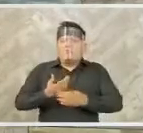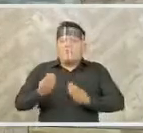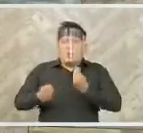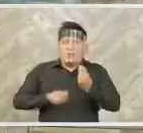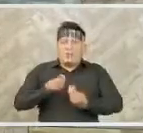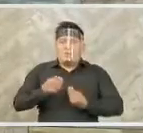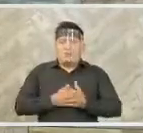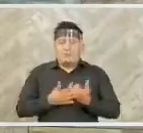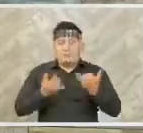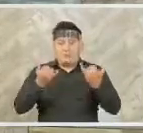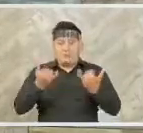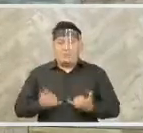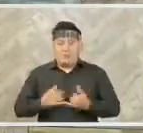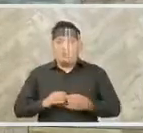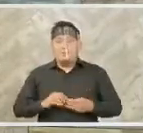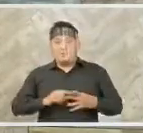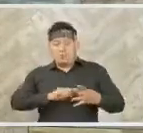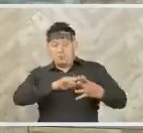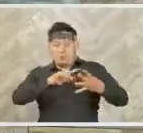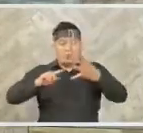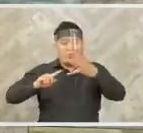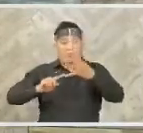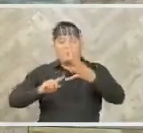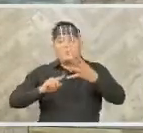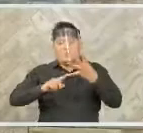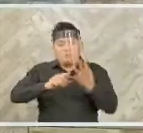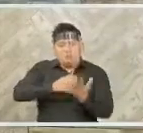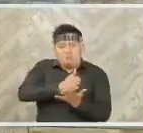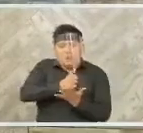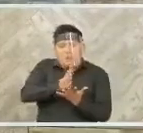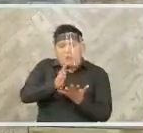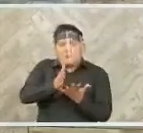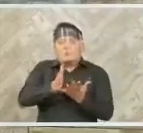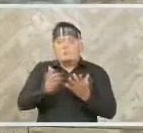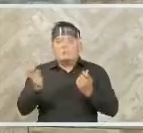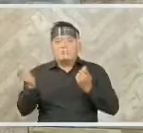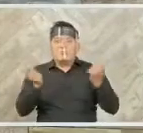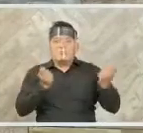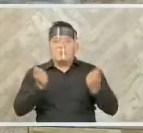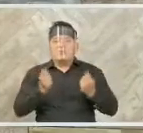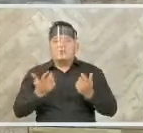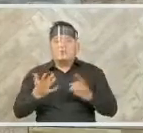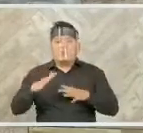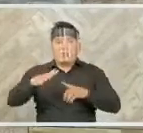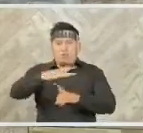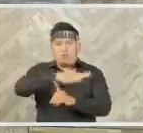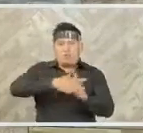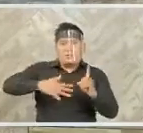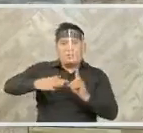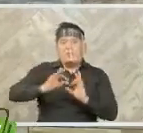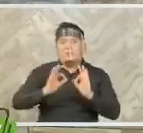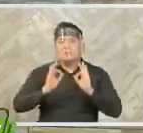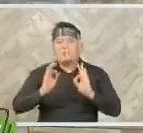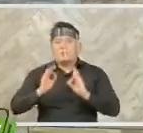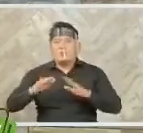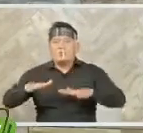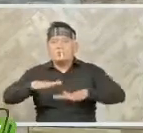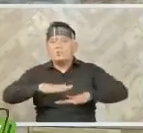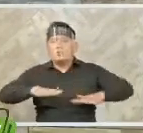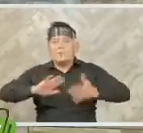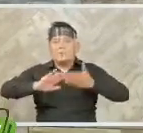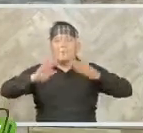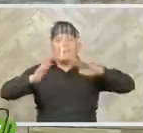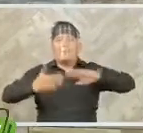esta oportunidad con la cuarta línea estratégica, entornos protectores para un territorio en paz, y sus